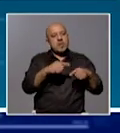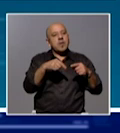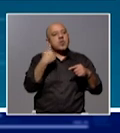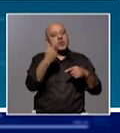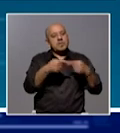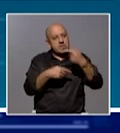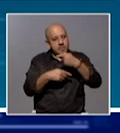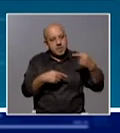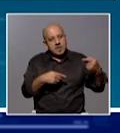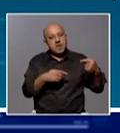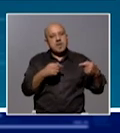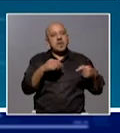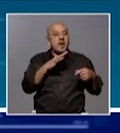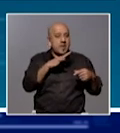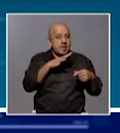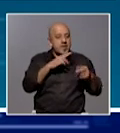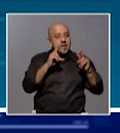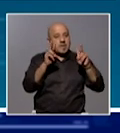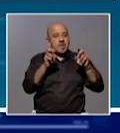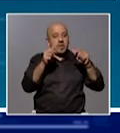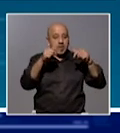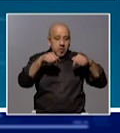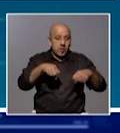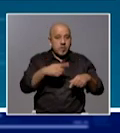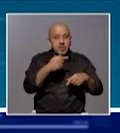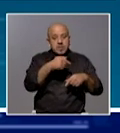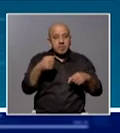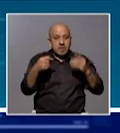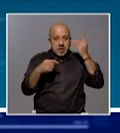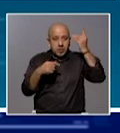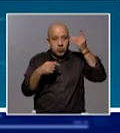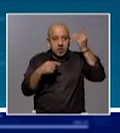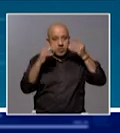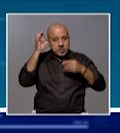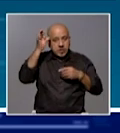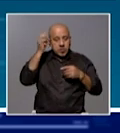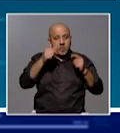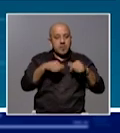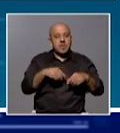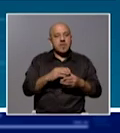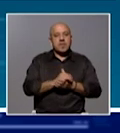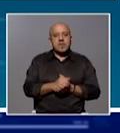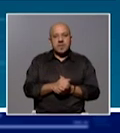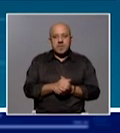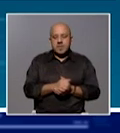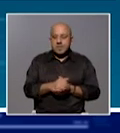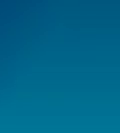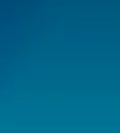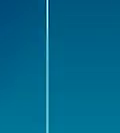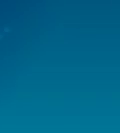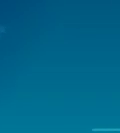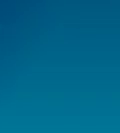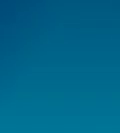semana que viene dentro de las opciones estén los secos de lo que pase en ambas cámaras en esta jornada hasta la próxima gracias